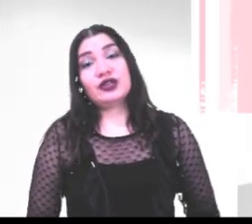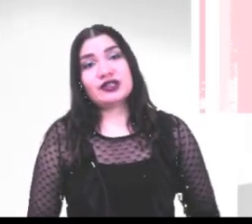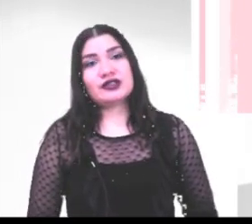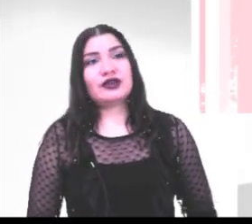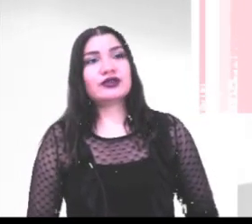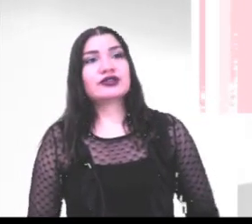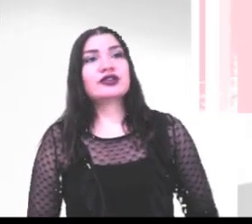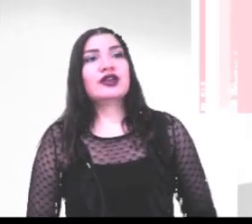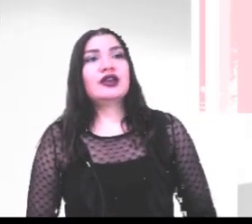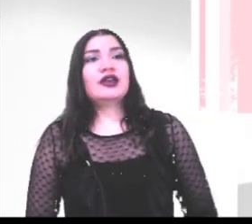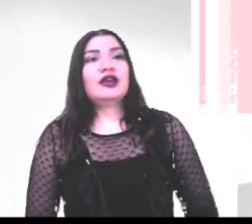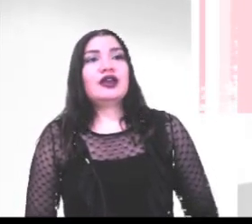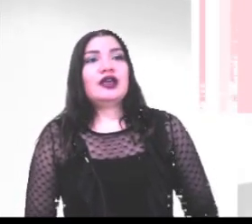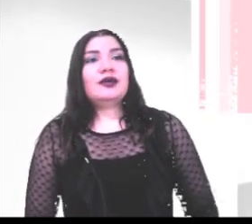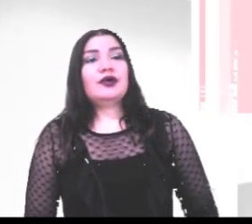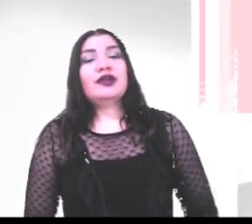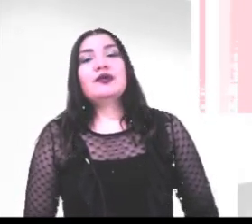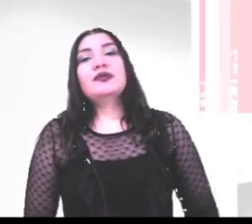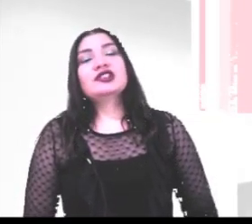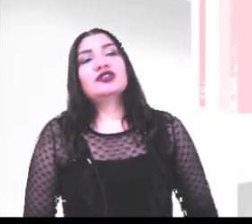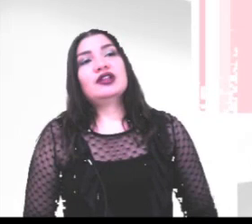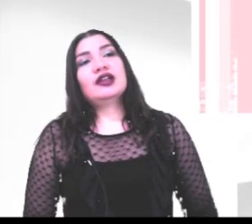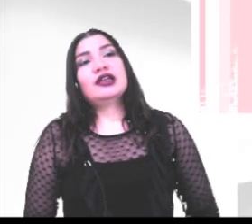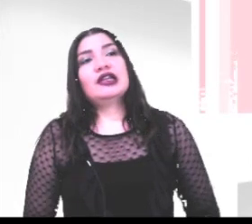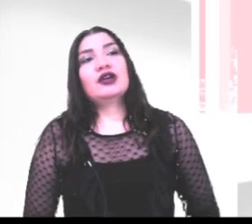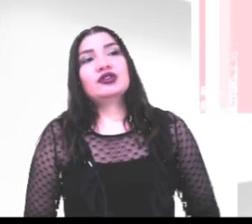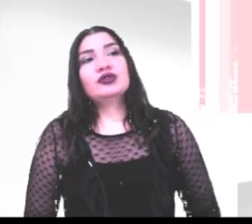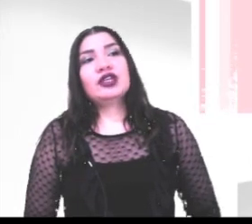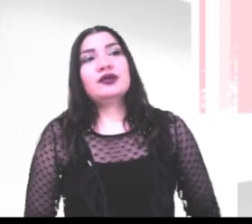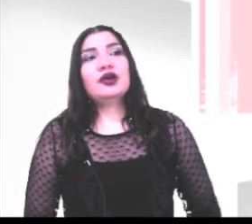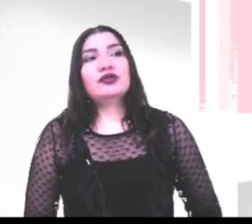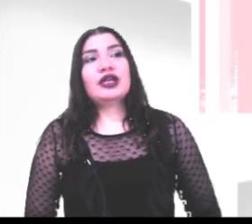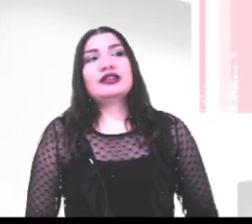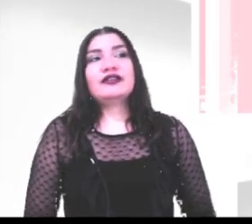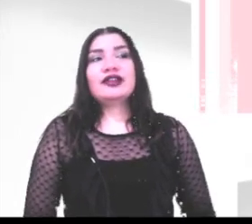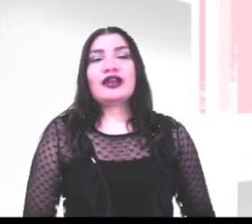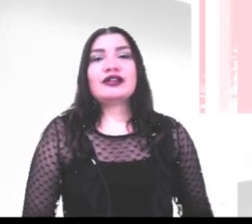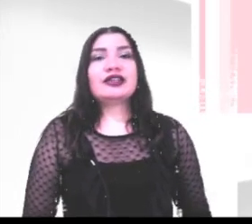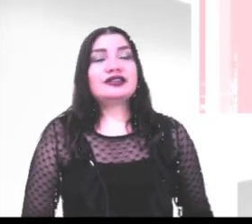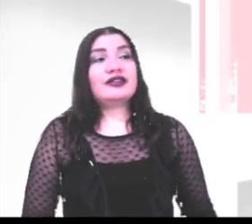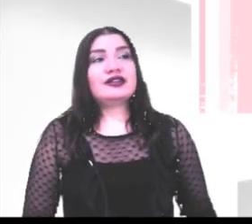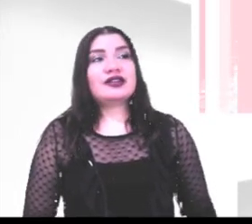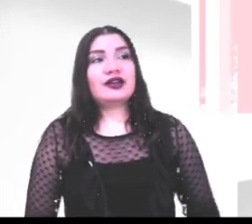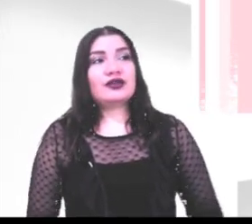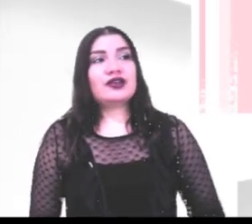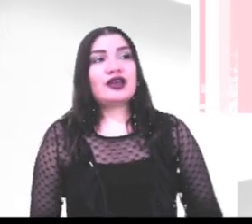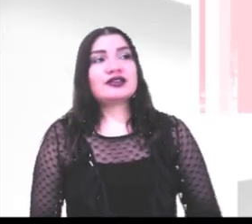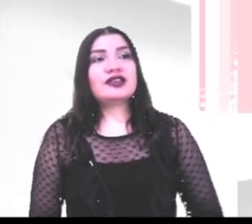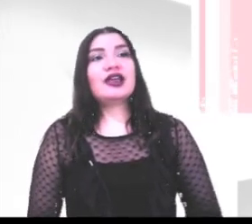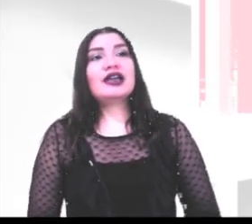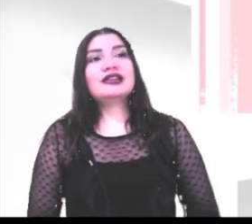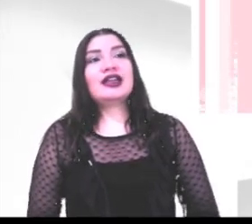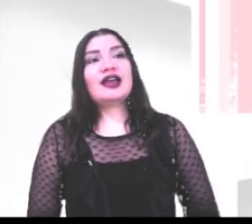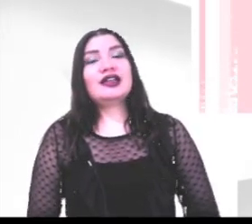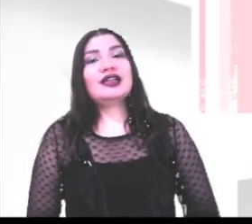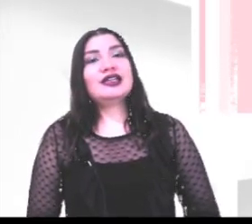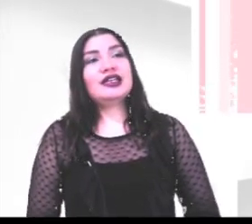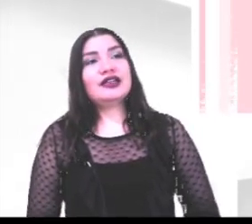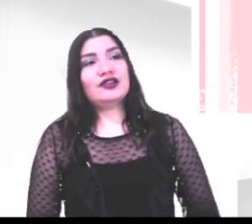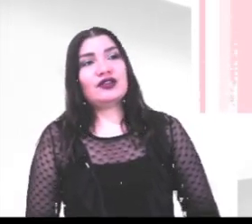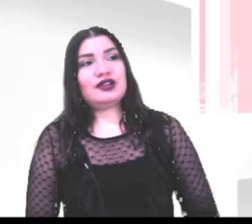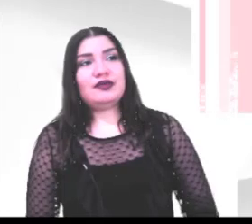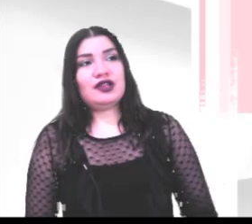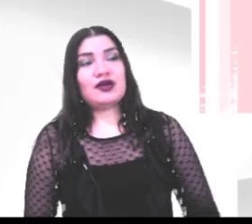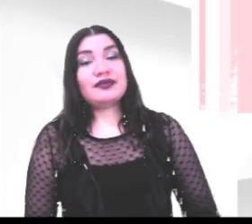ecoturísticos podemos mencionar que el ecoturismo es una actividad que se desarrolla sin alterar el